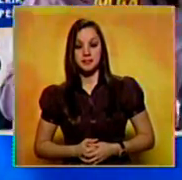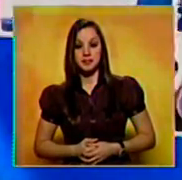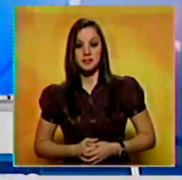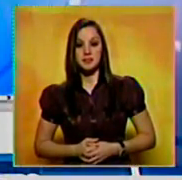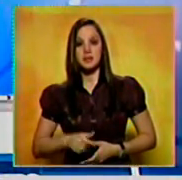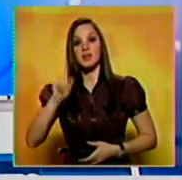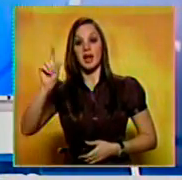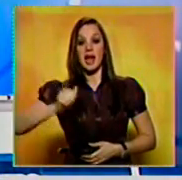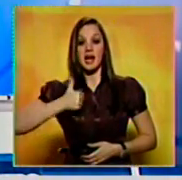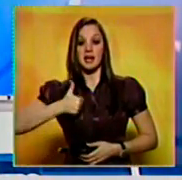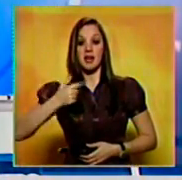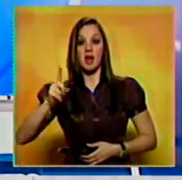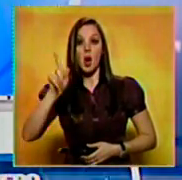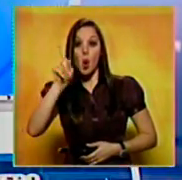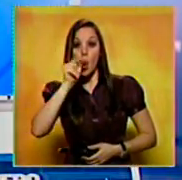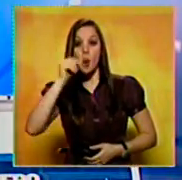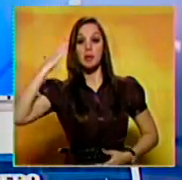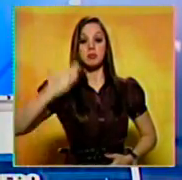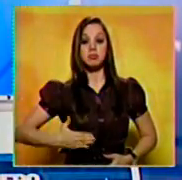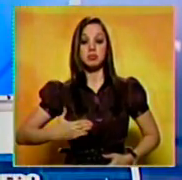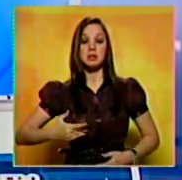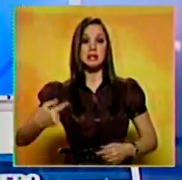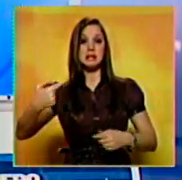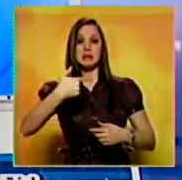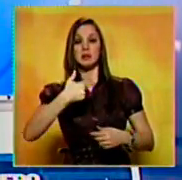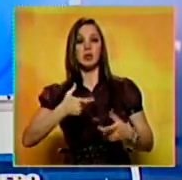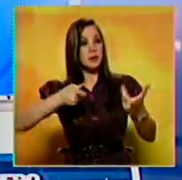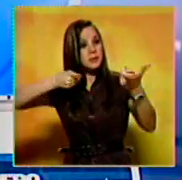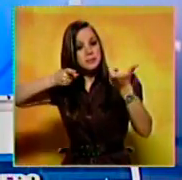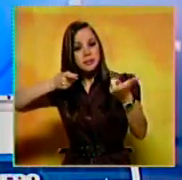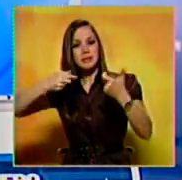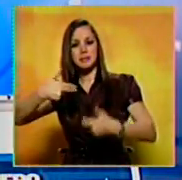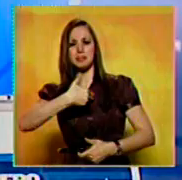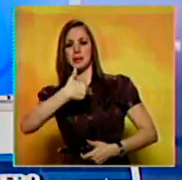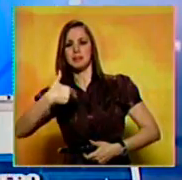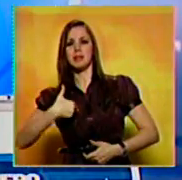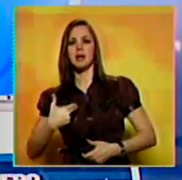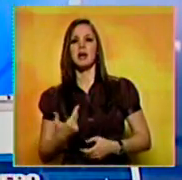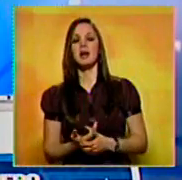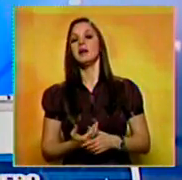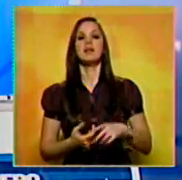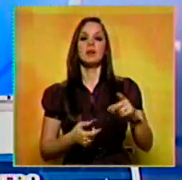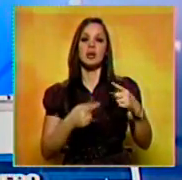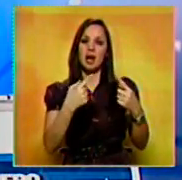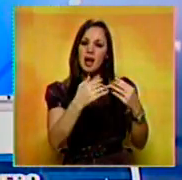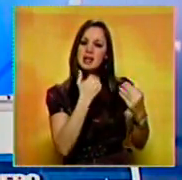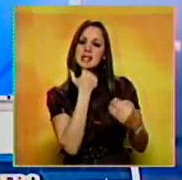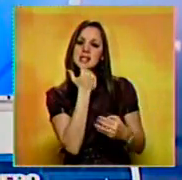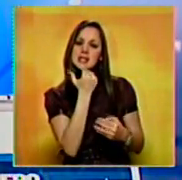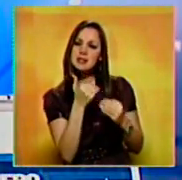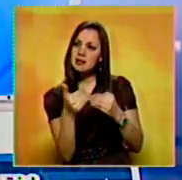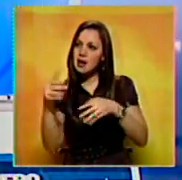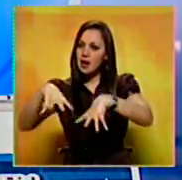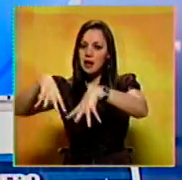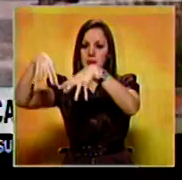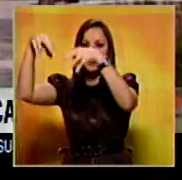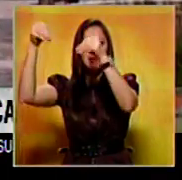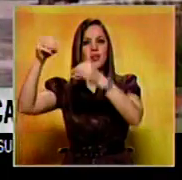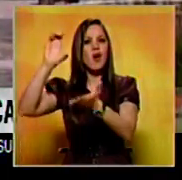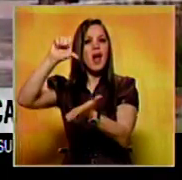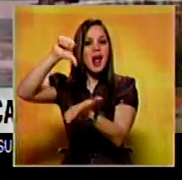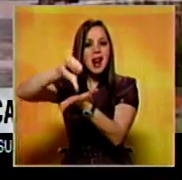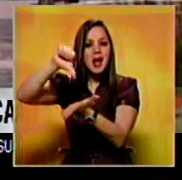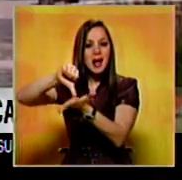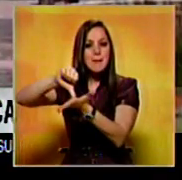en Canadá un soldado fue herido por varios individuos con rifles en un monumento a la guerra a pocos metros del parlamento en otagua testigos